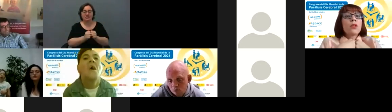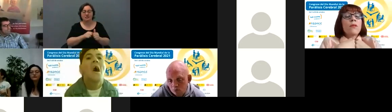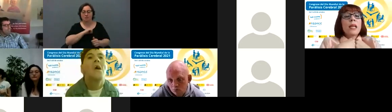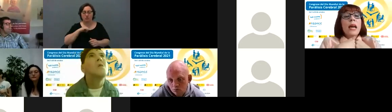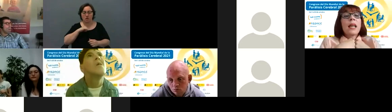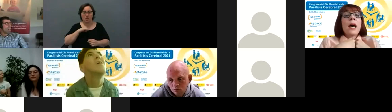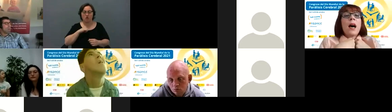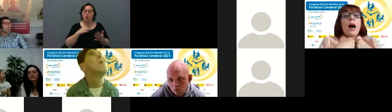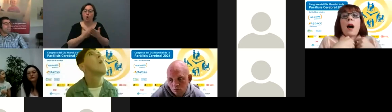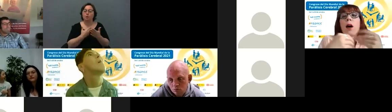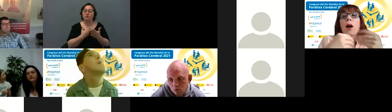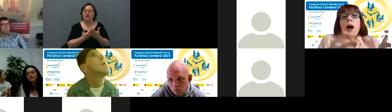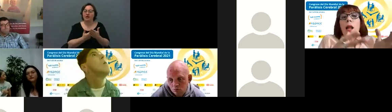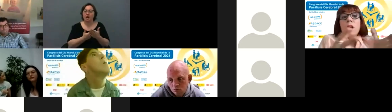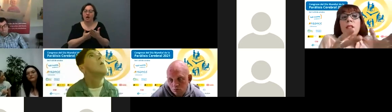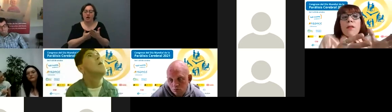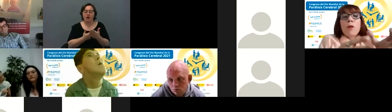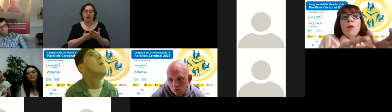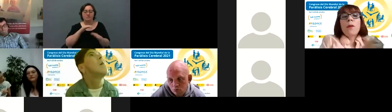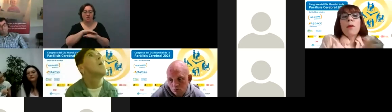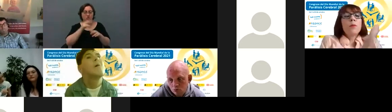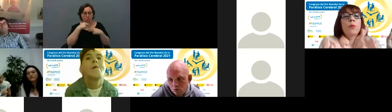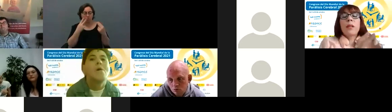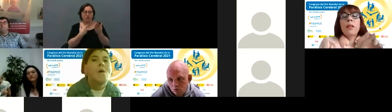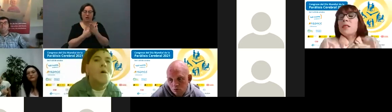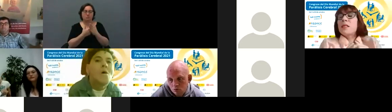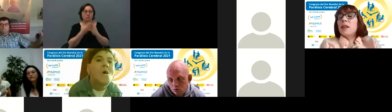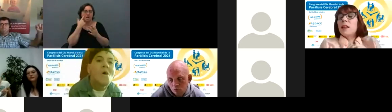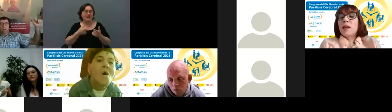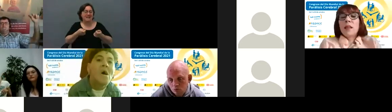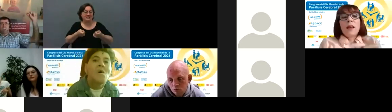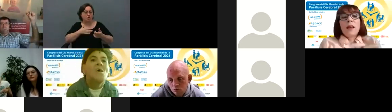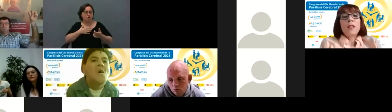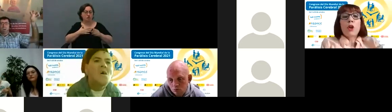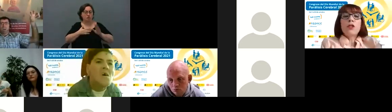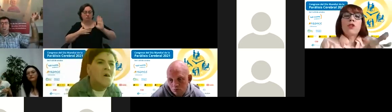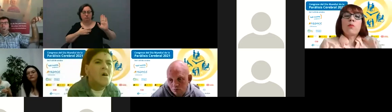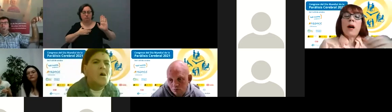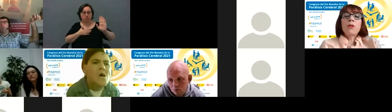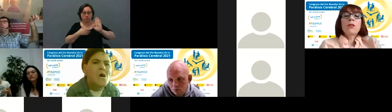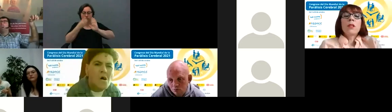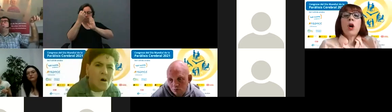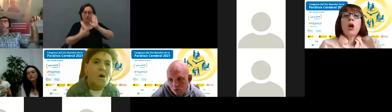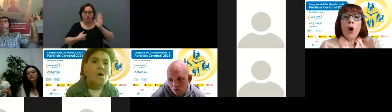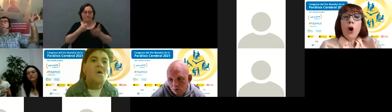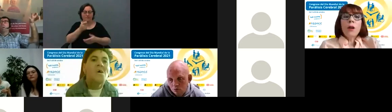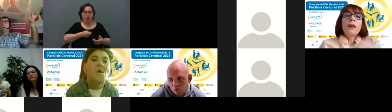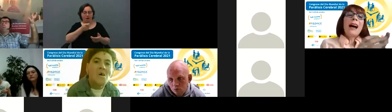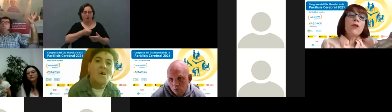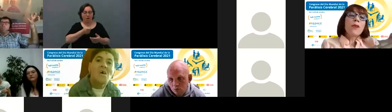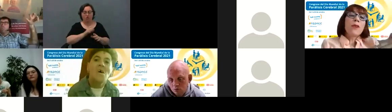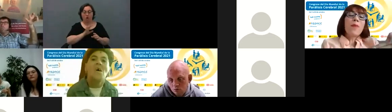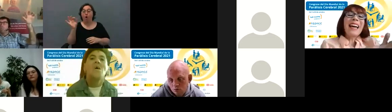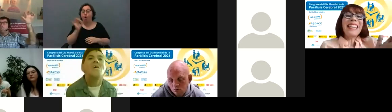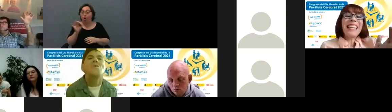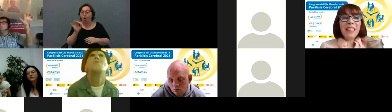es justificarle a la administración pública pues, todos esos pagos. O hay